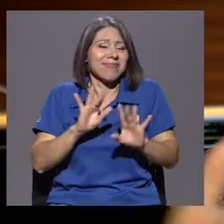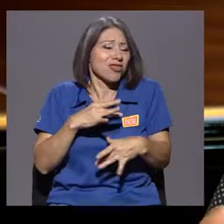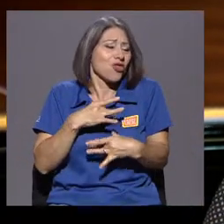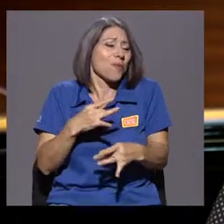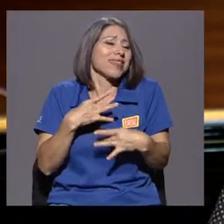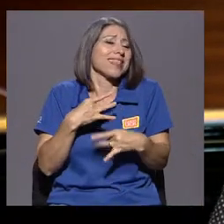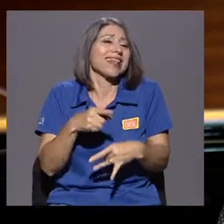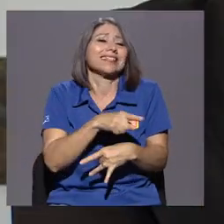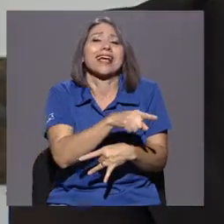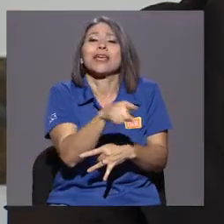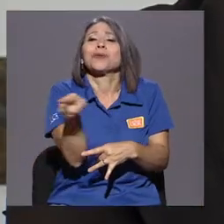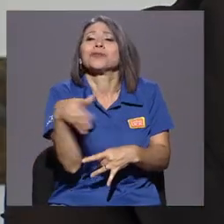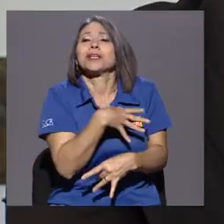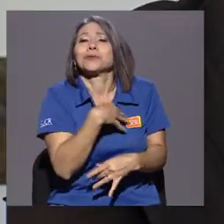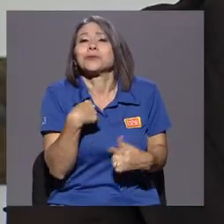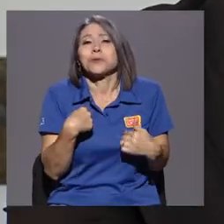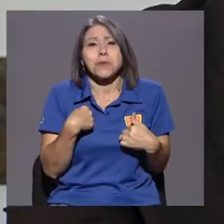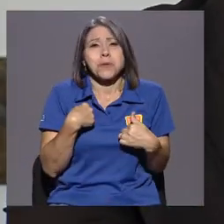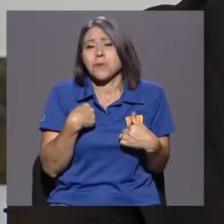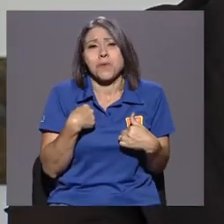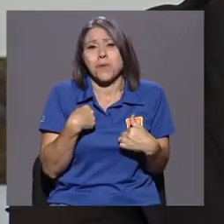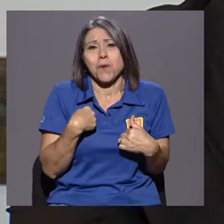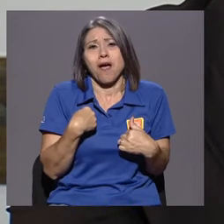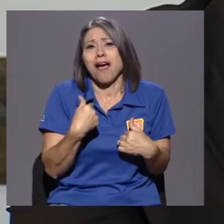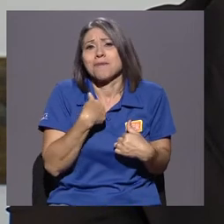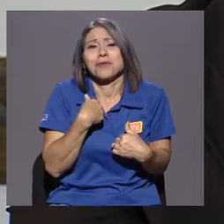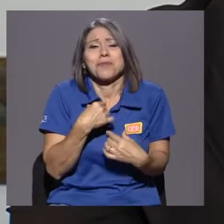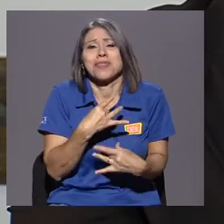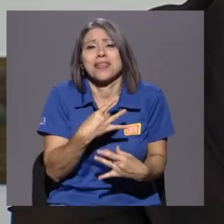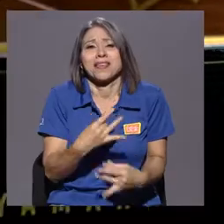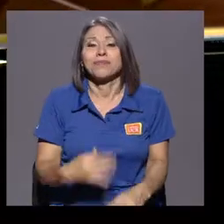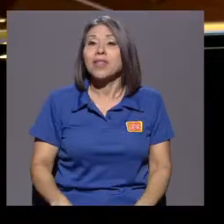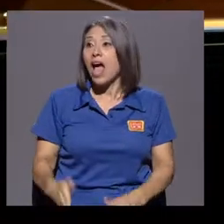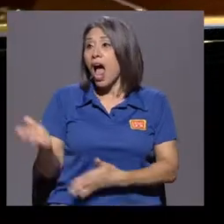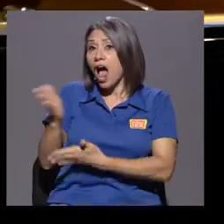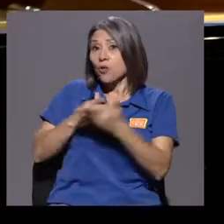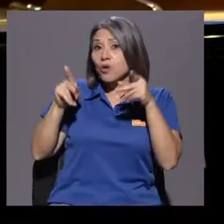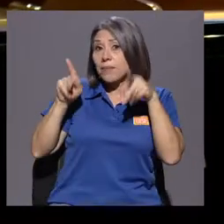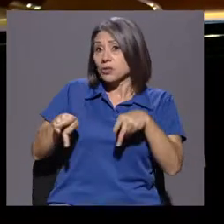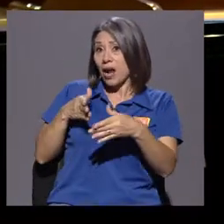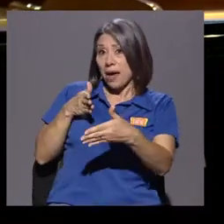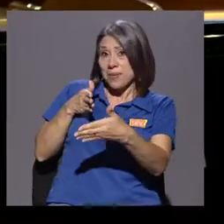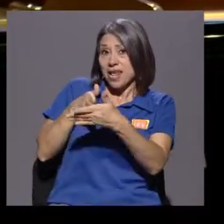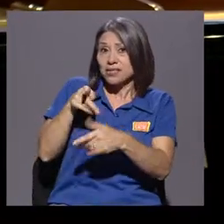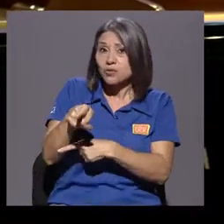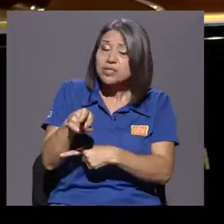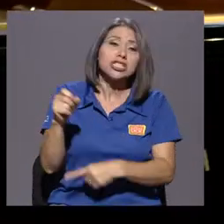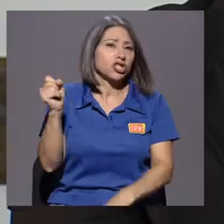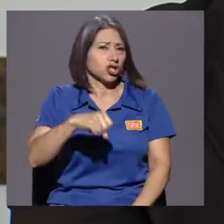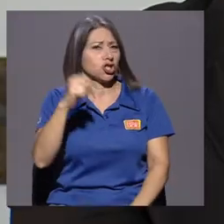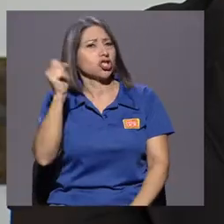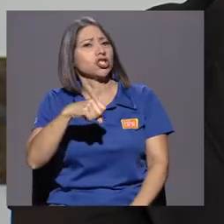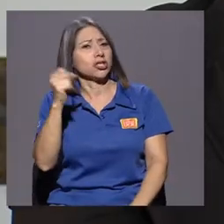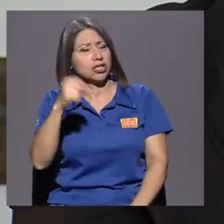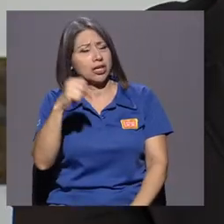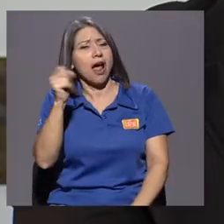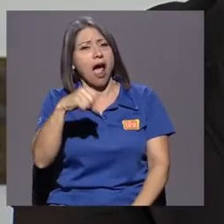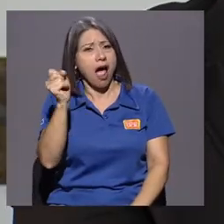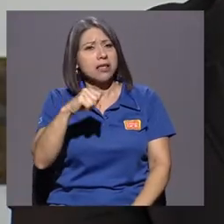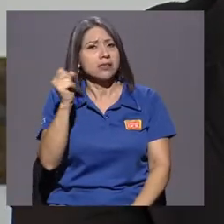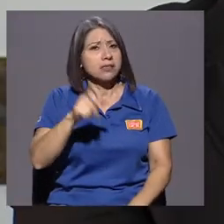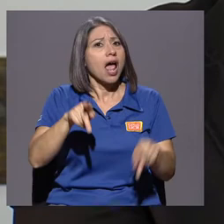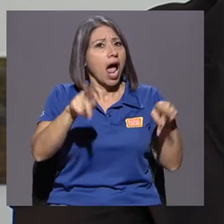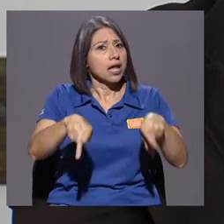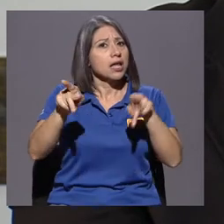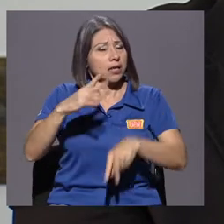desvelo por ello ha lucido alguna amenaza alguna vez sí claro sí sí sí sí había gente muy bravas y si usted consigue en